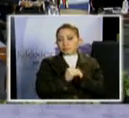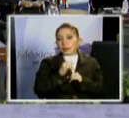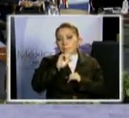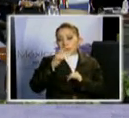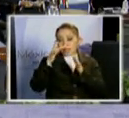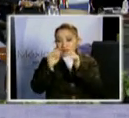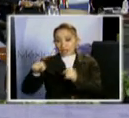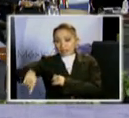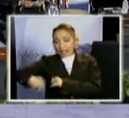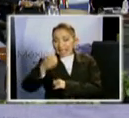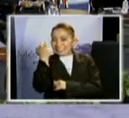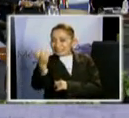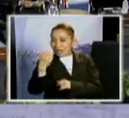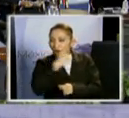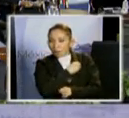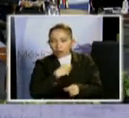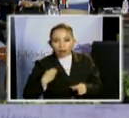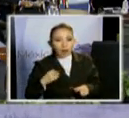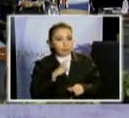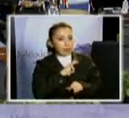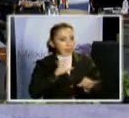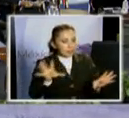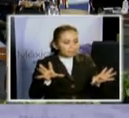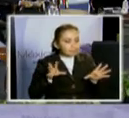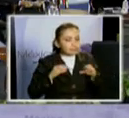Francia. Este compromiso podría asumir